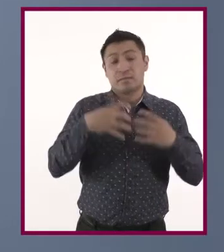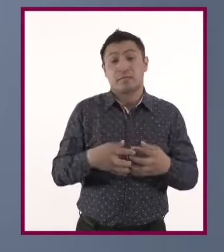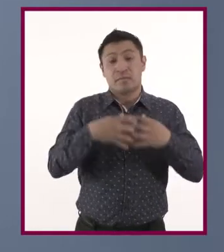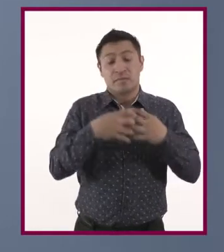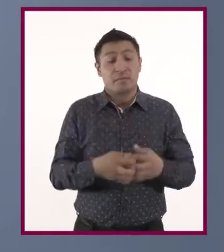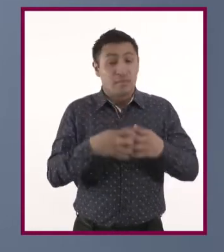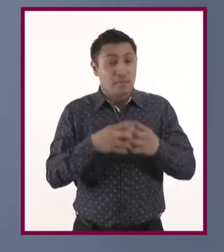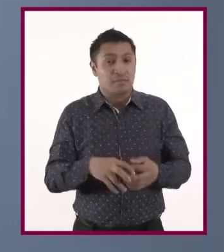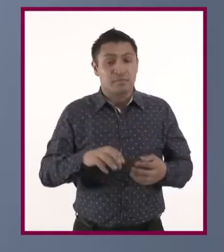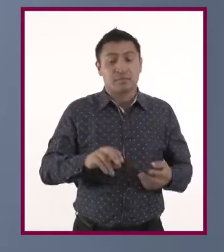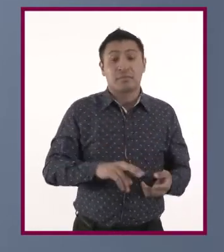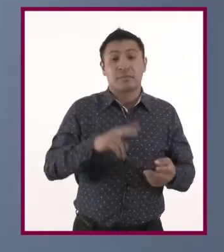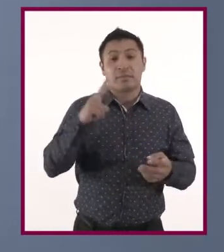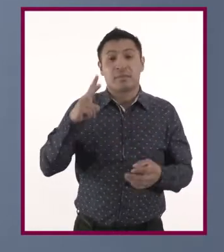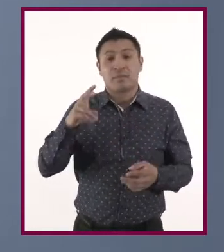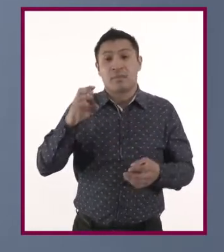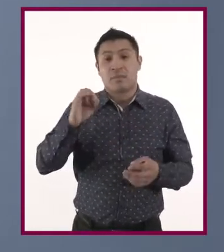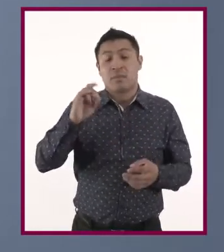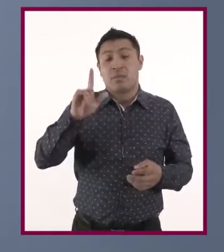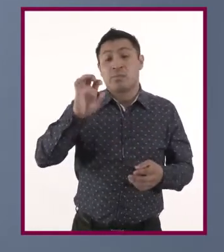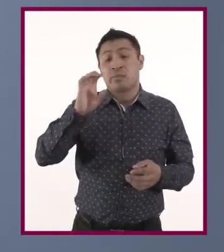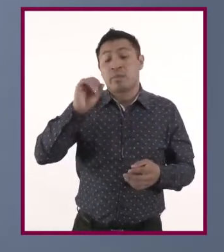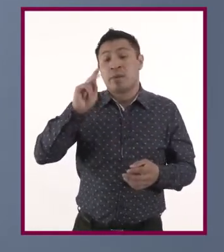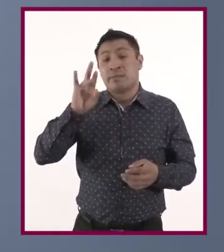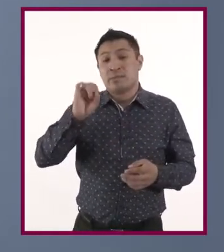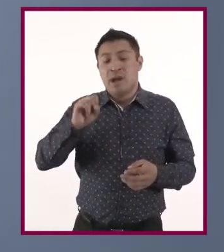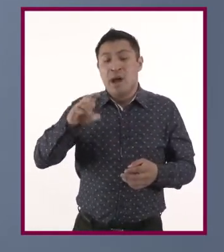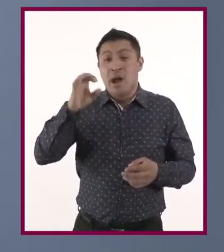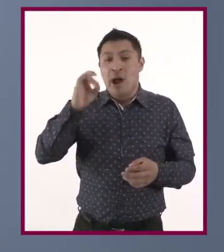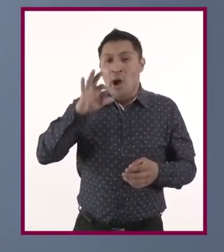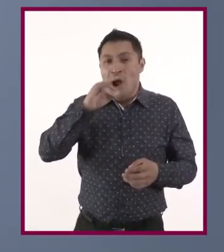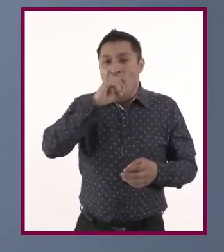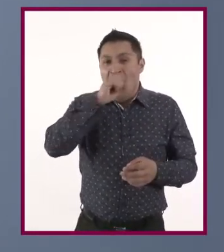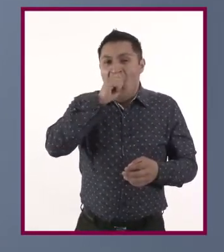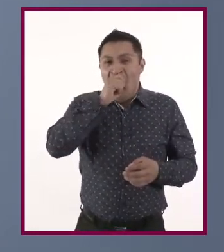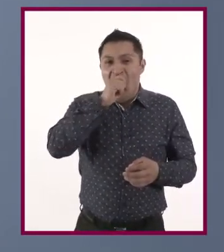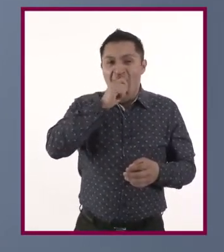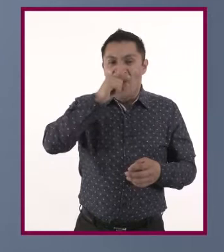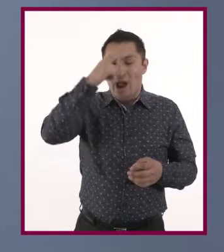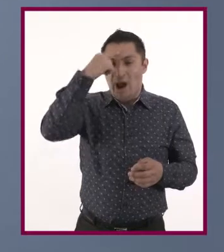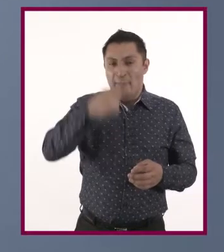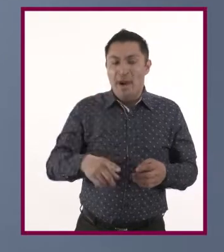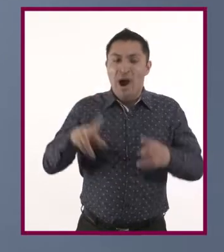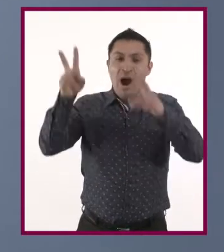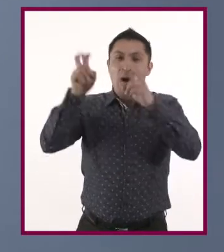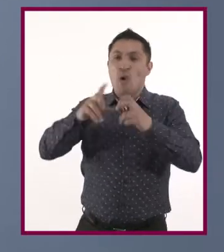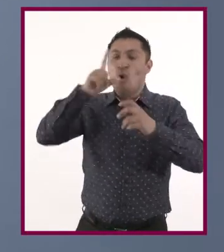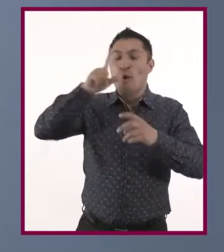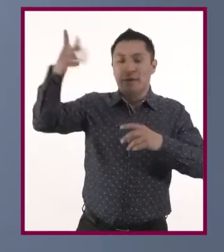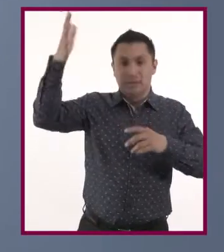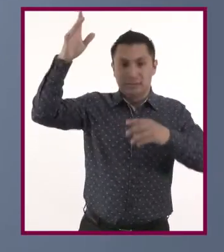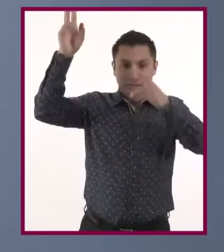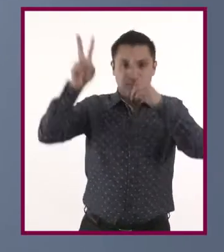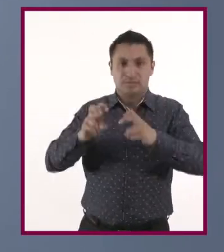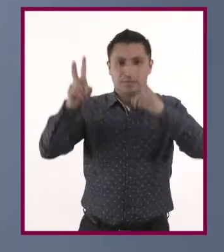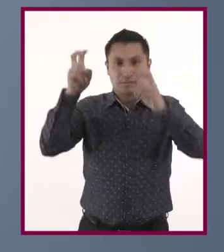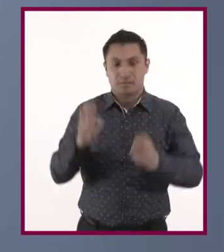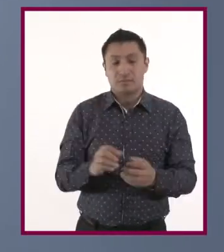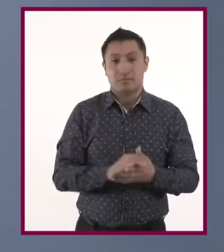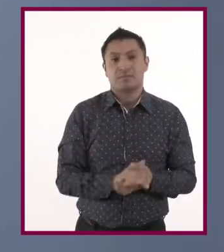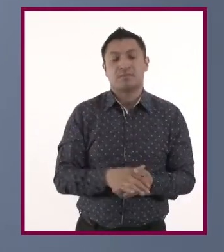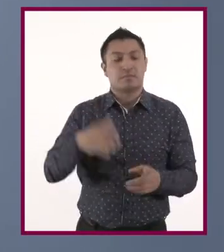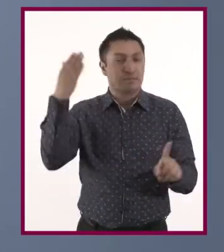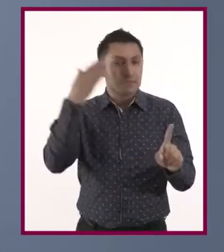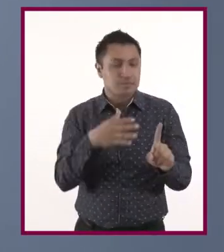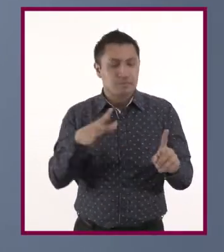industrial. Los colectores solares son las instalaciones usadas para captar la radiación solar y transformarla en energía solar térmica. Busca crear